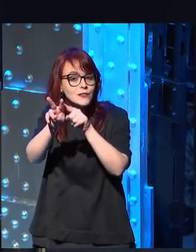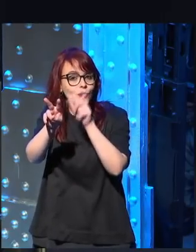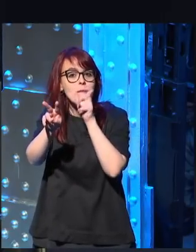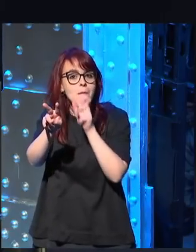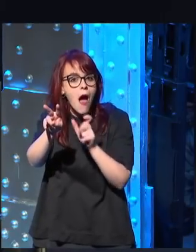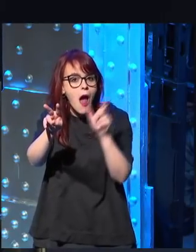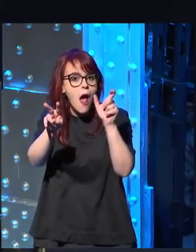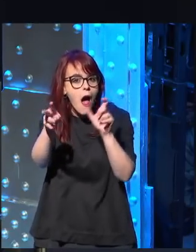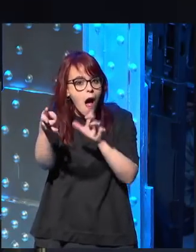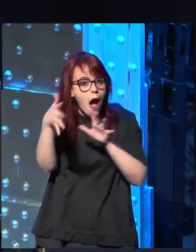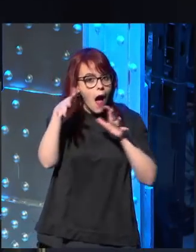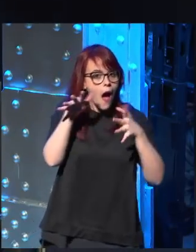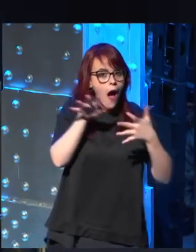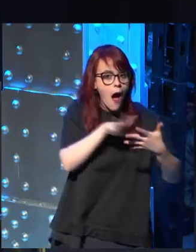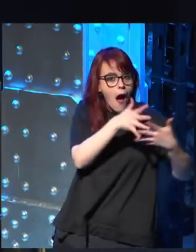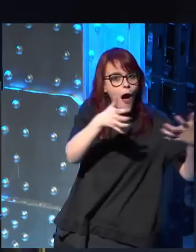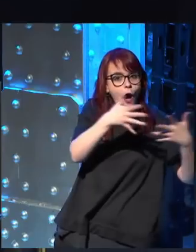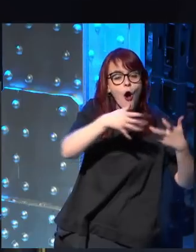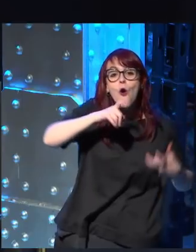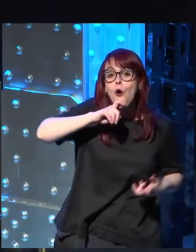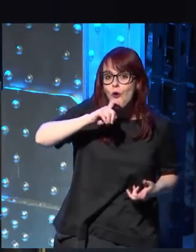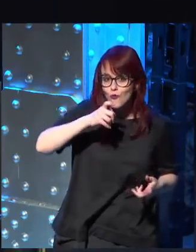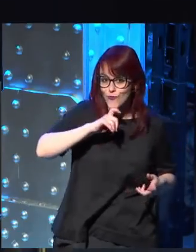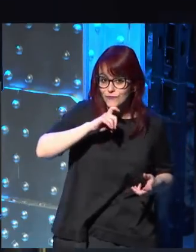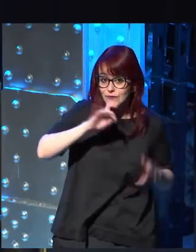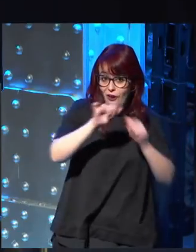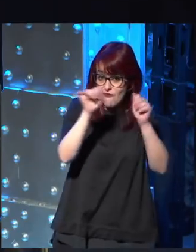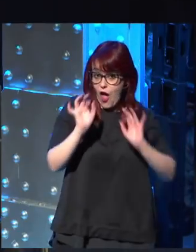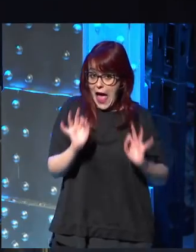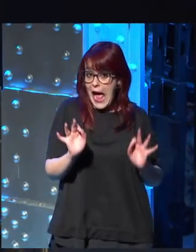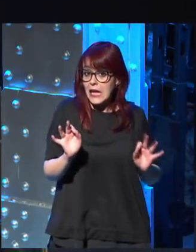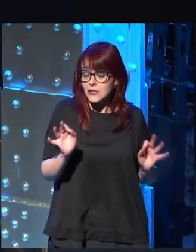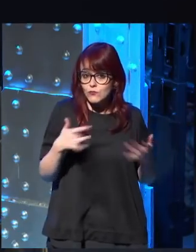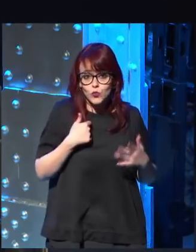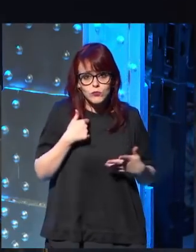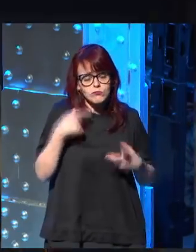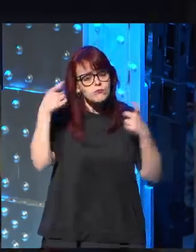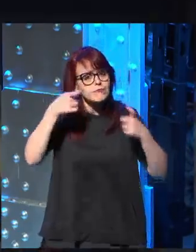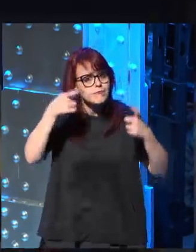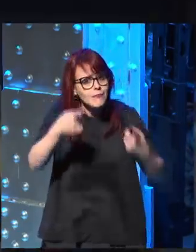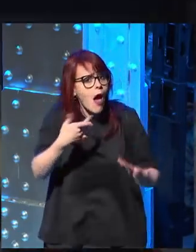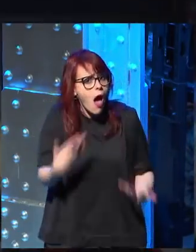palabras esto que está pasando aquí ahora mismo, ¿no? Eso es lo que tengo que hacer, ¿no?